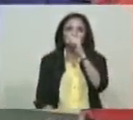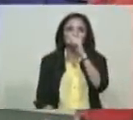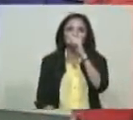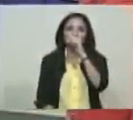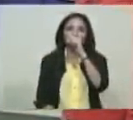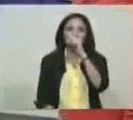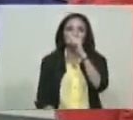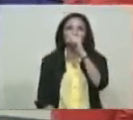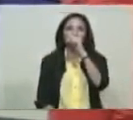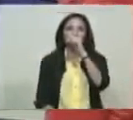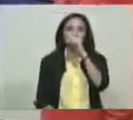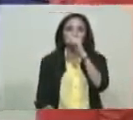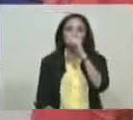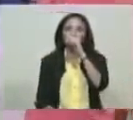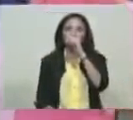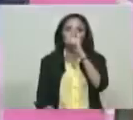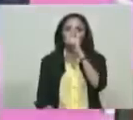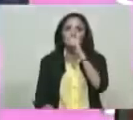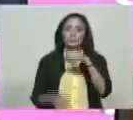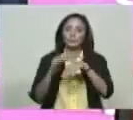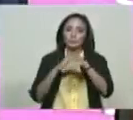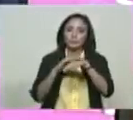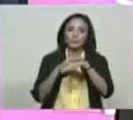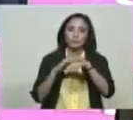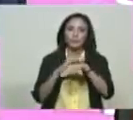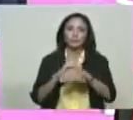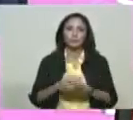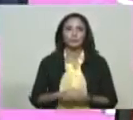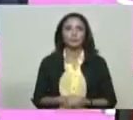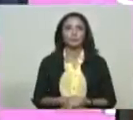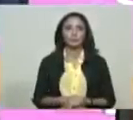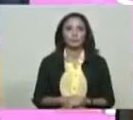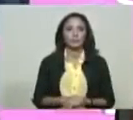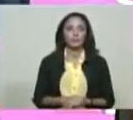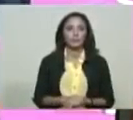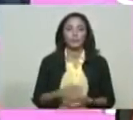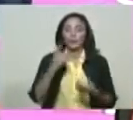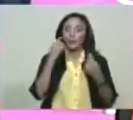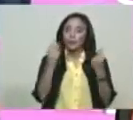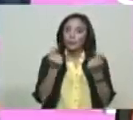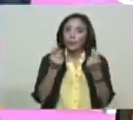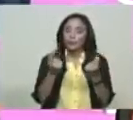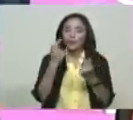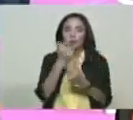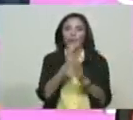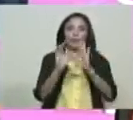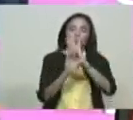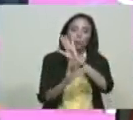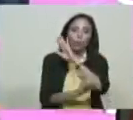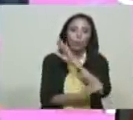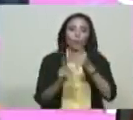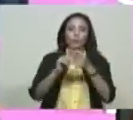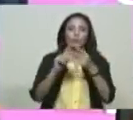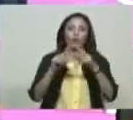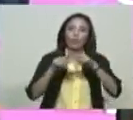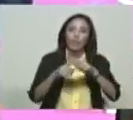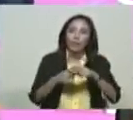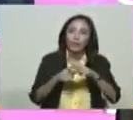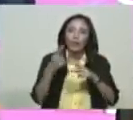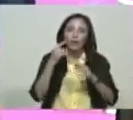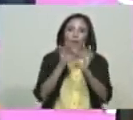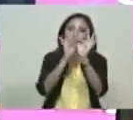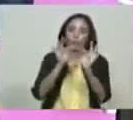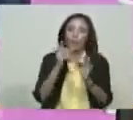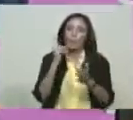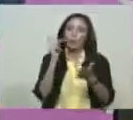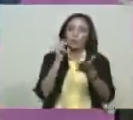partido debería estar al mando de la presidencia del partido, para yo estar pendiente de los cursos, de los métodos y